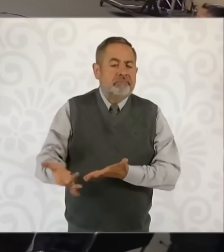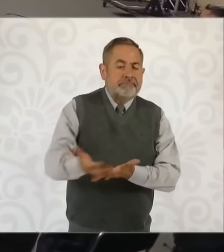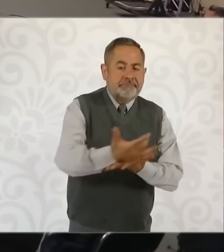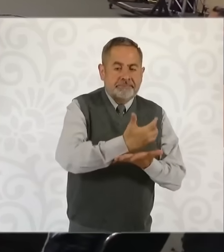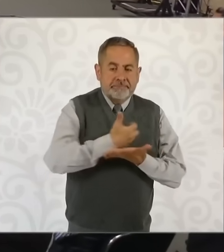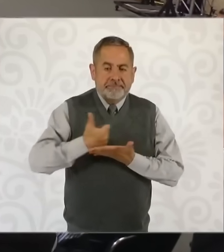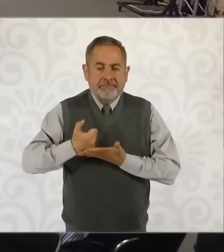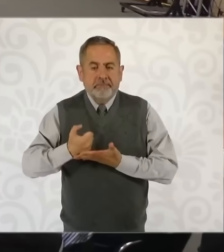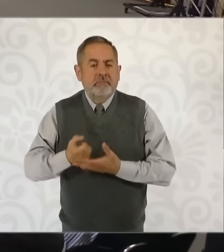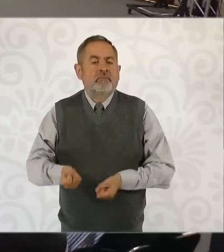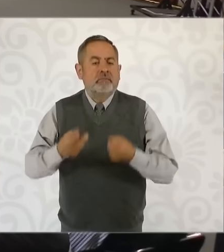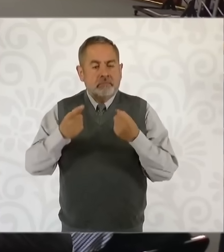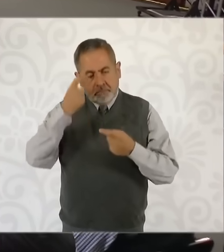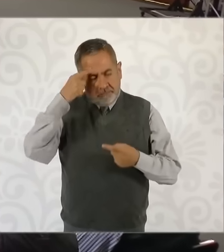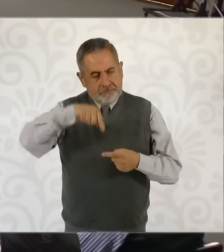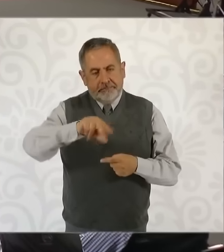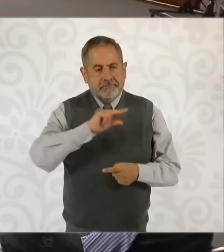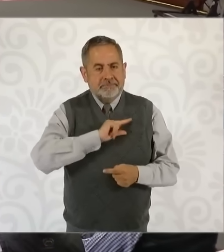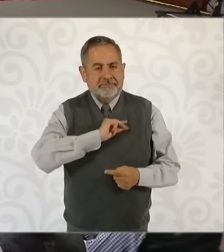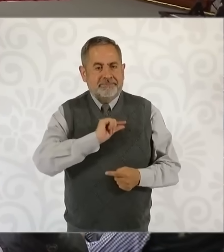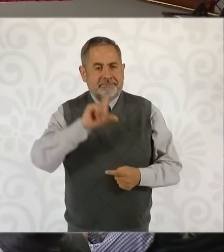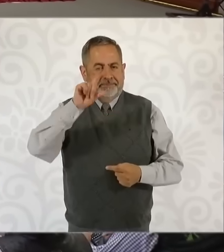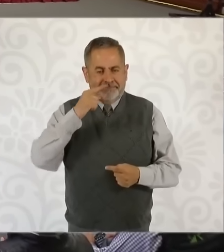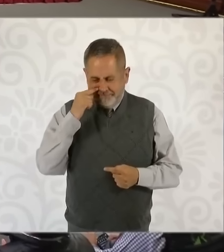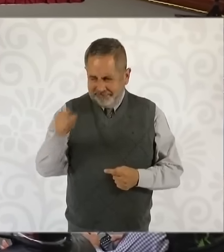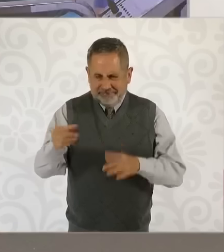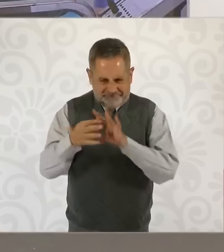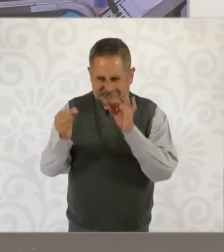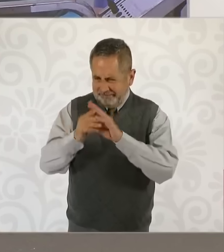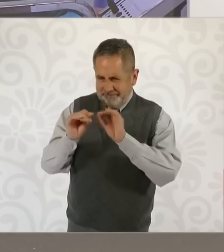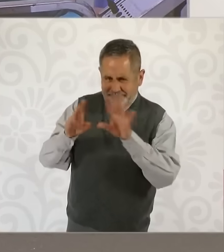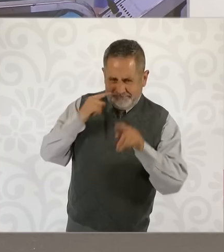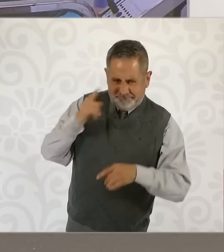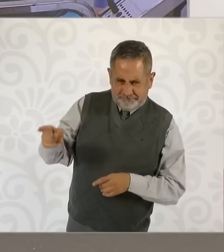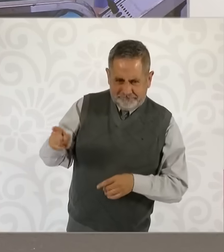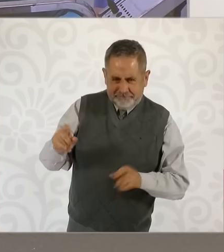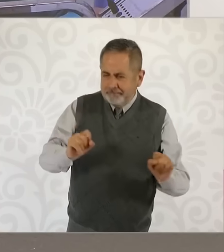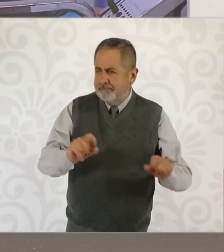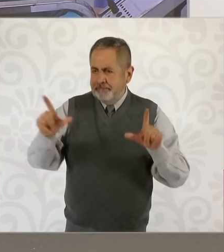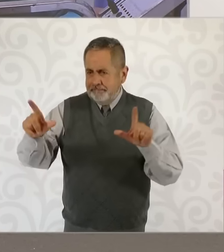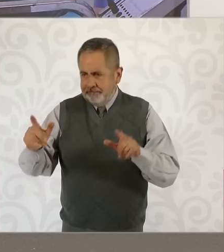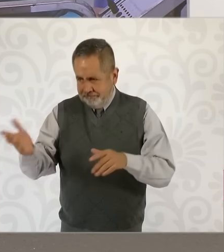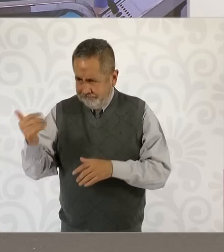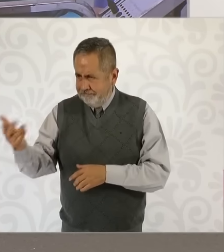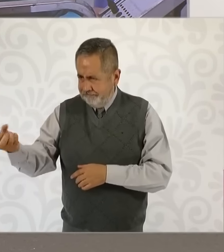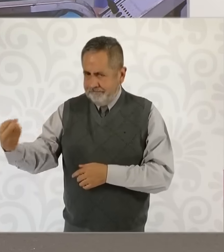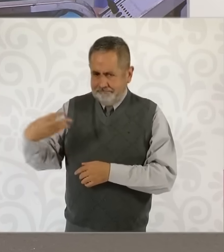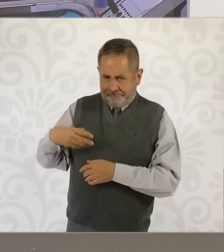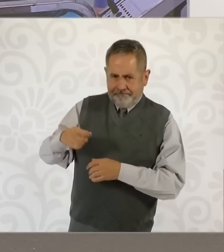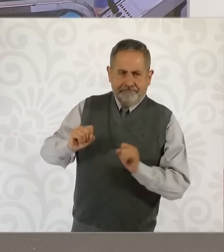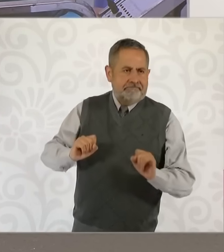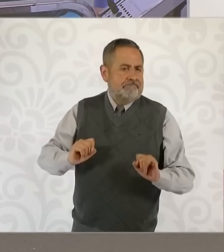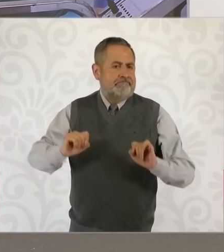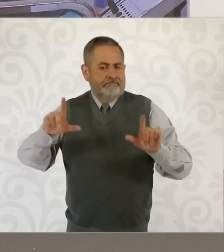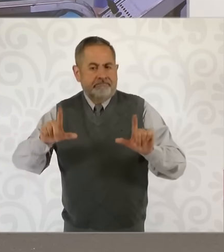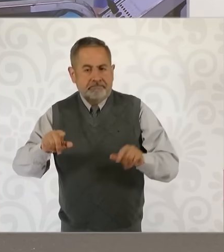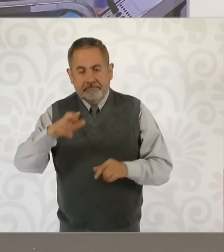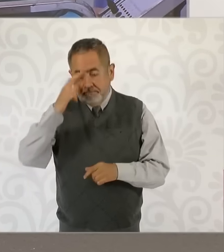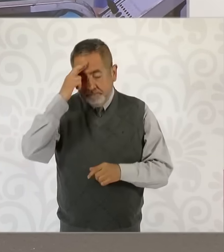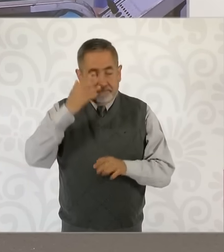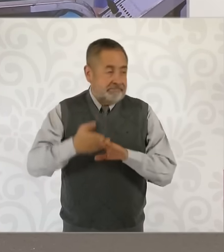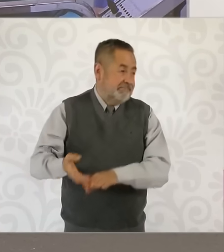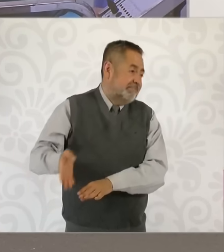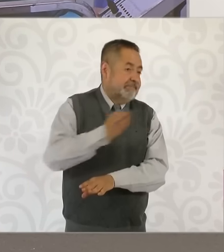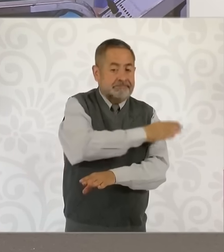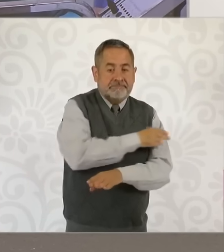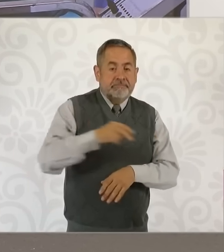a especialidad. No sé si la tienes por ahí, Zoe, para que la podamos pasar. Recuerden que en todo el periodo